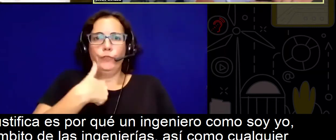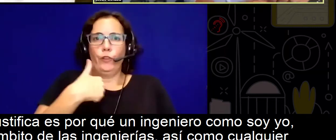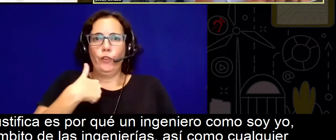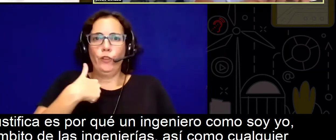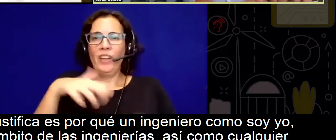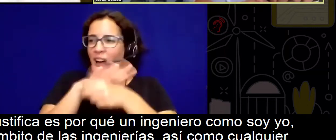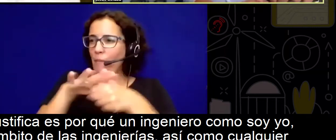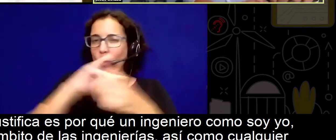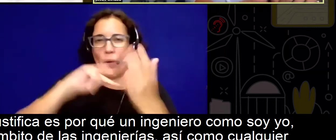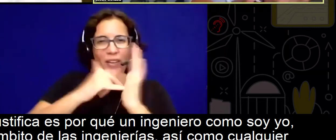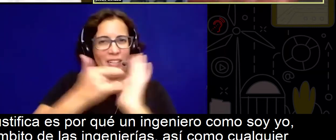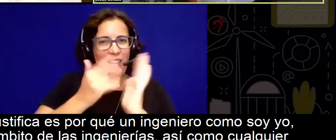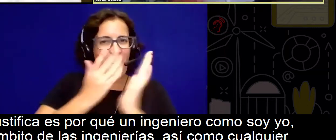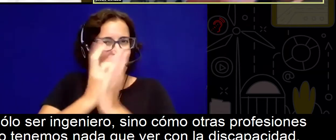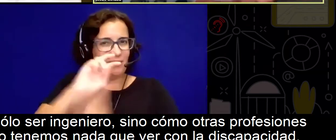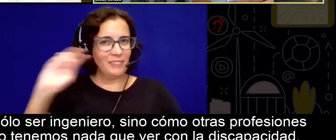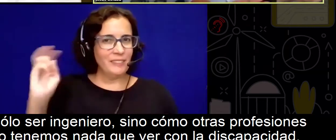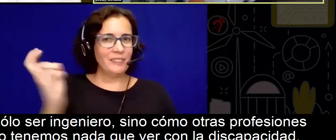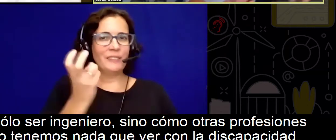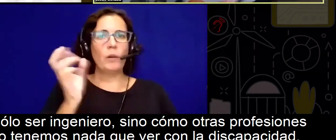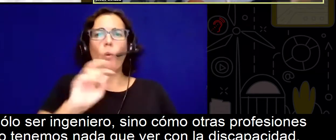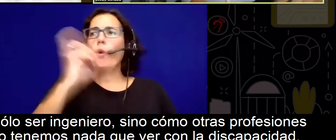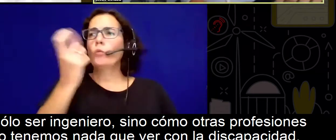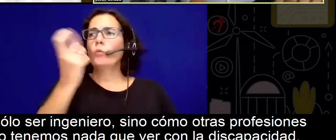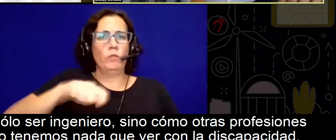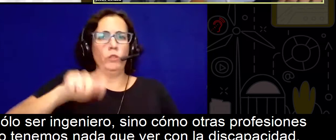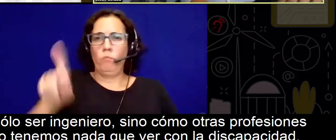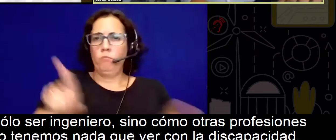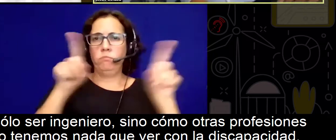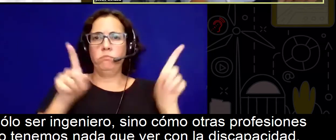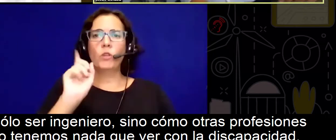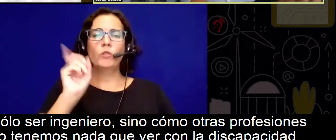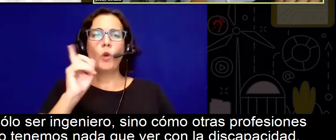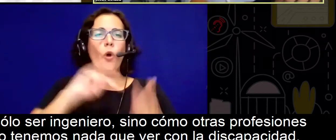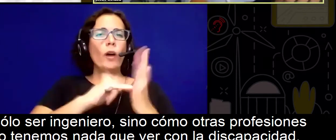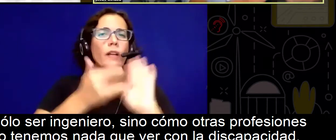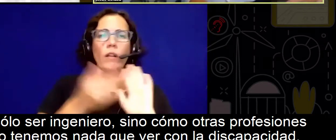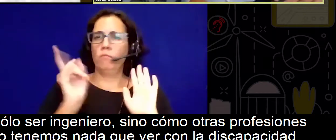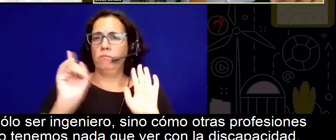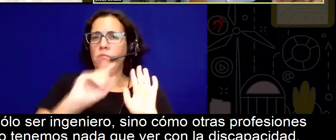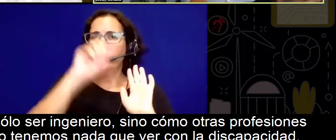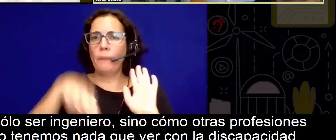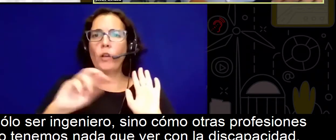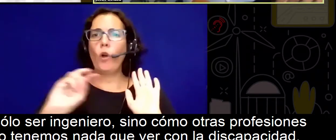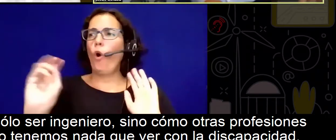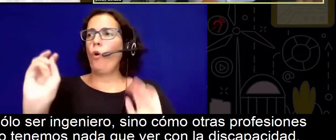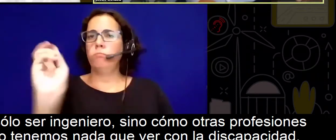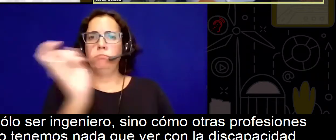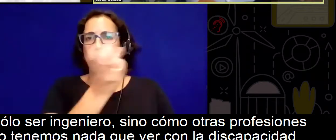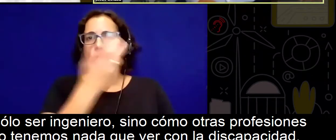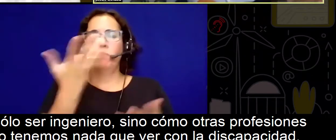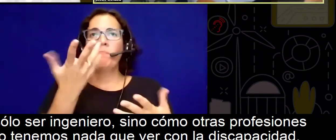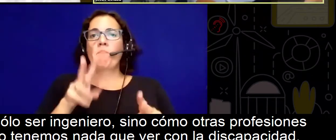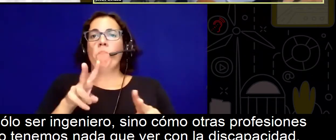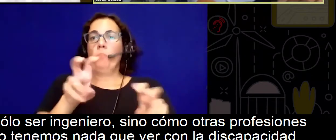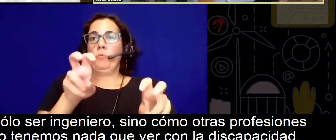las ingenierías, y así como cualquier otra profesión, ya no solo el de ser ingeniero, sino como otras profesiones que en principio